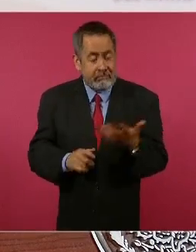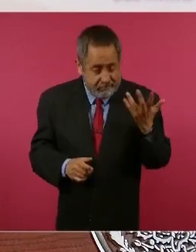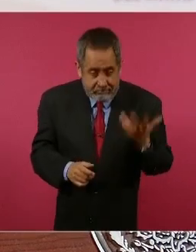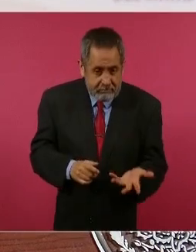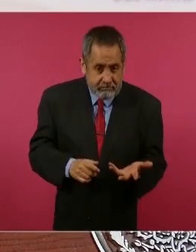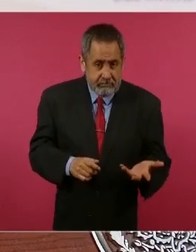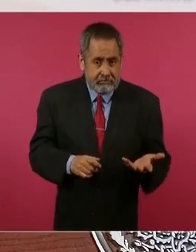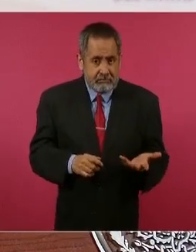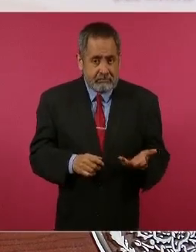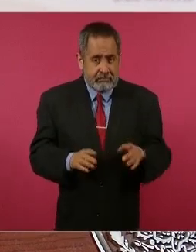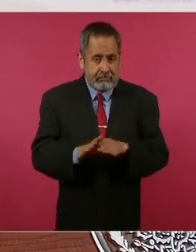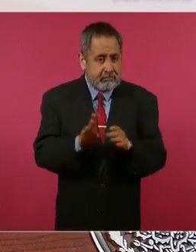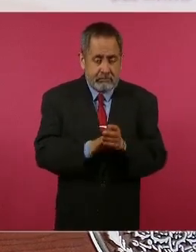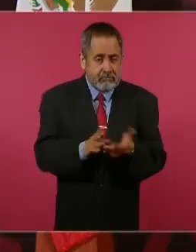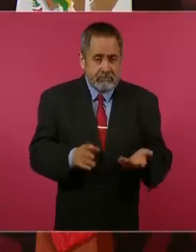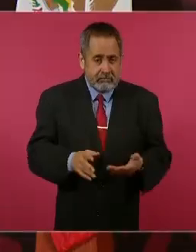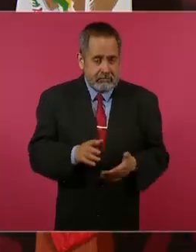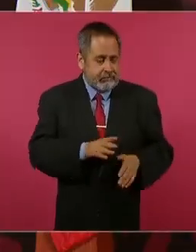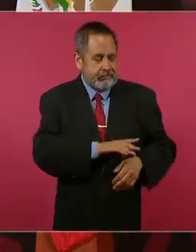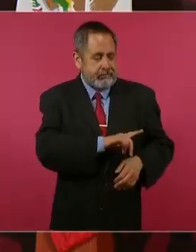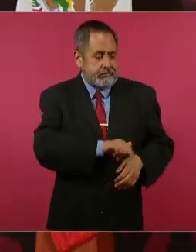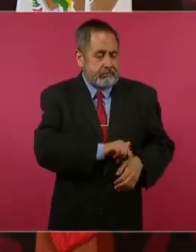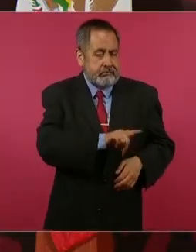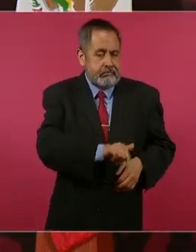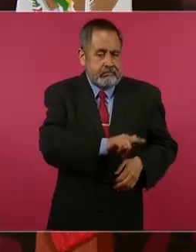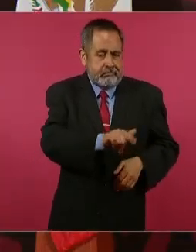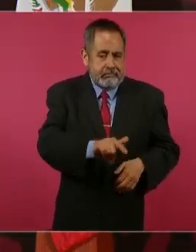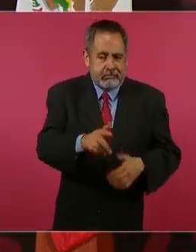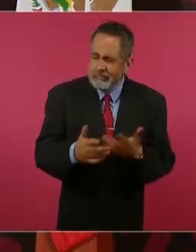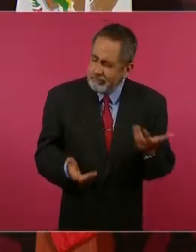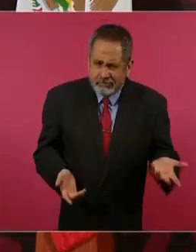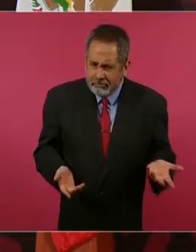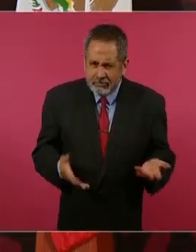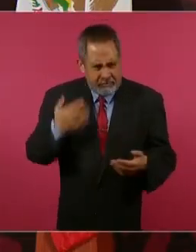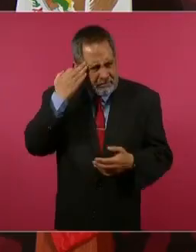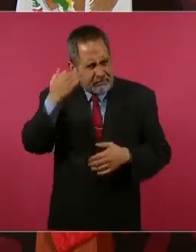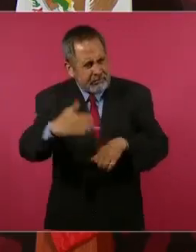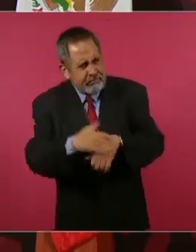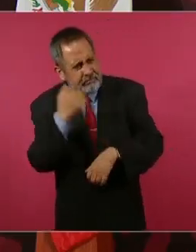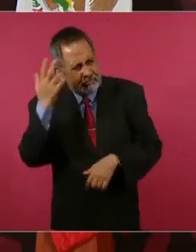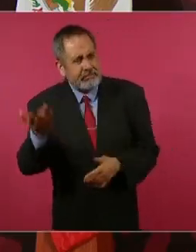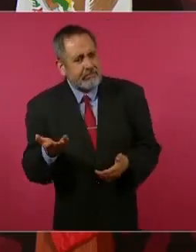un expediente así? ¿Por qué tanto tiempo?